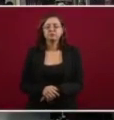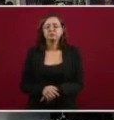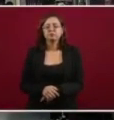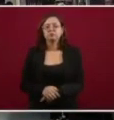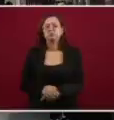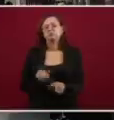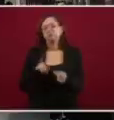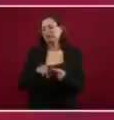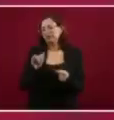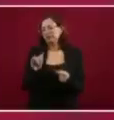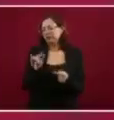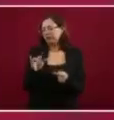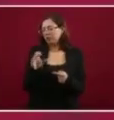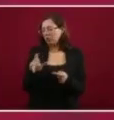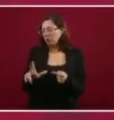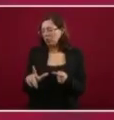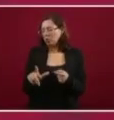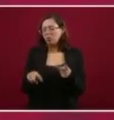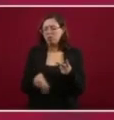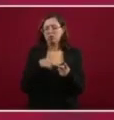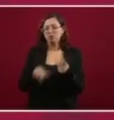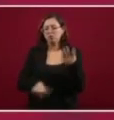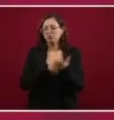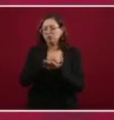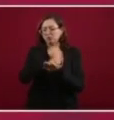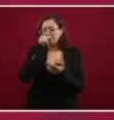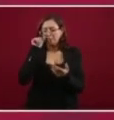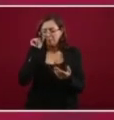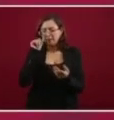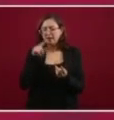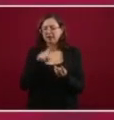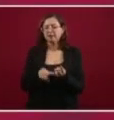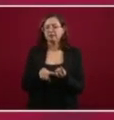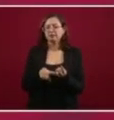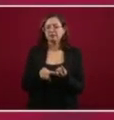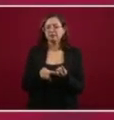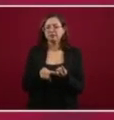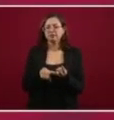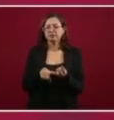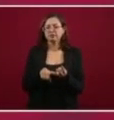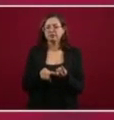el de Ticul, el de Ciudad Juárez